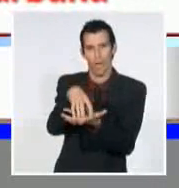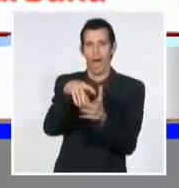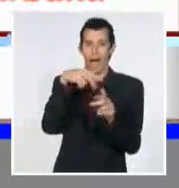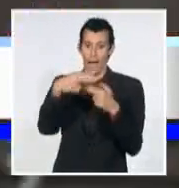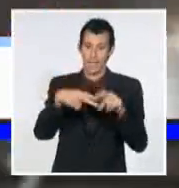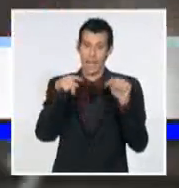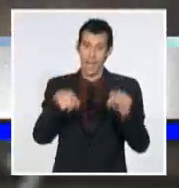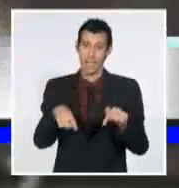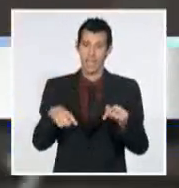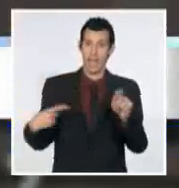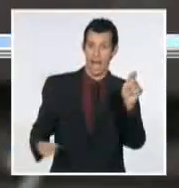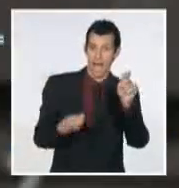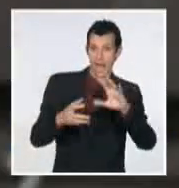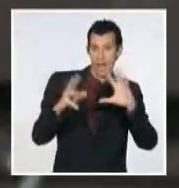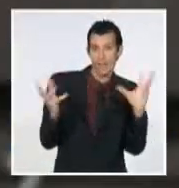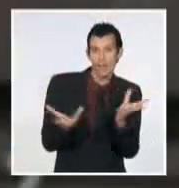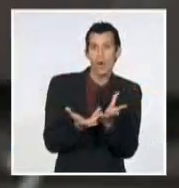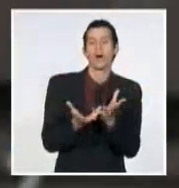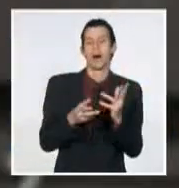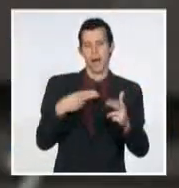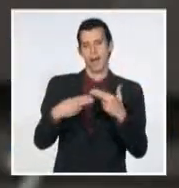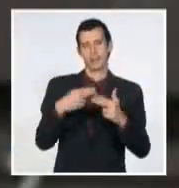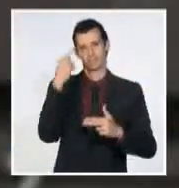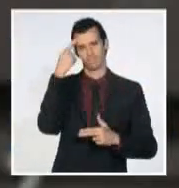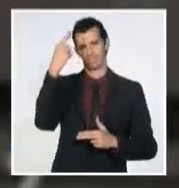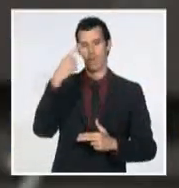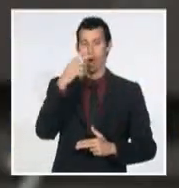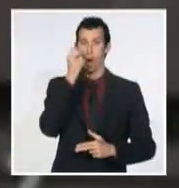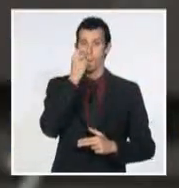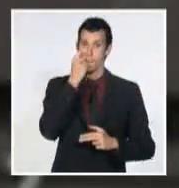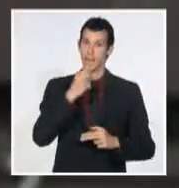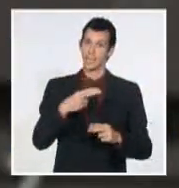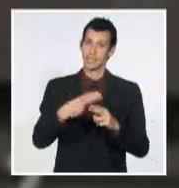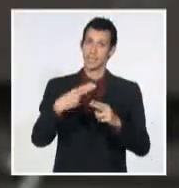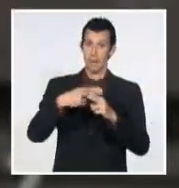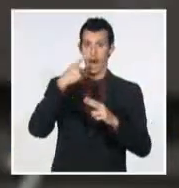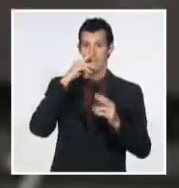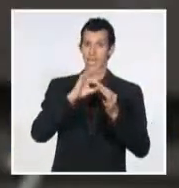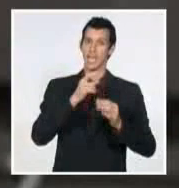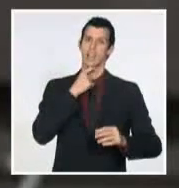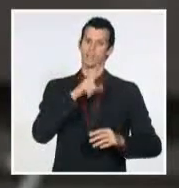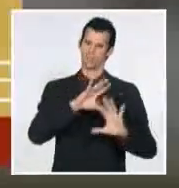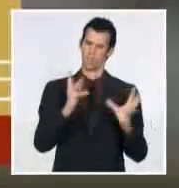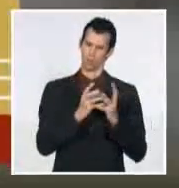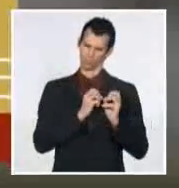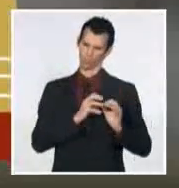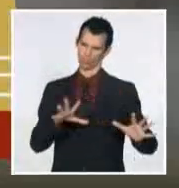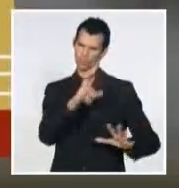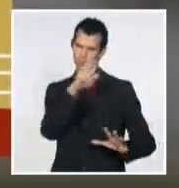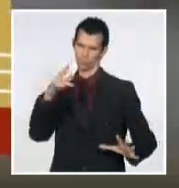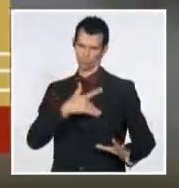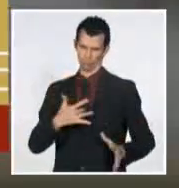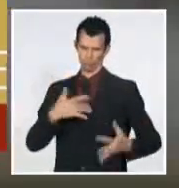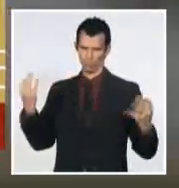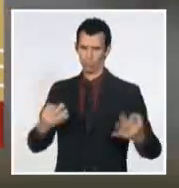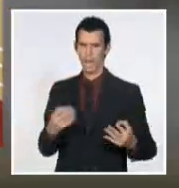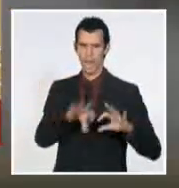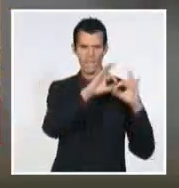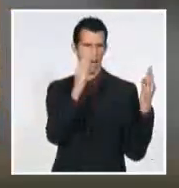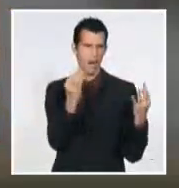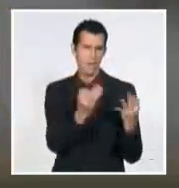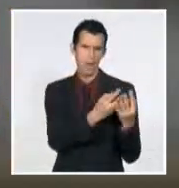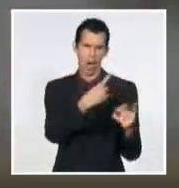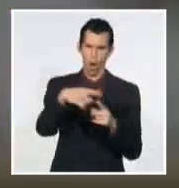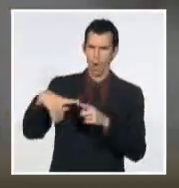la entereza de Machaco y lo calificó de revolucionario de conducta ejemplar, miembro de una familia de heroica estirpe que